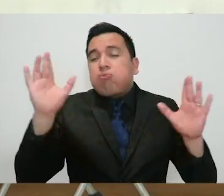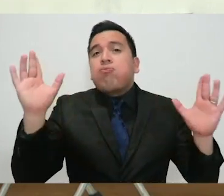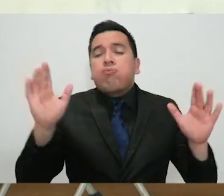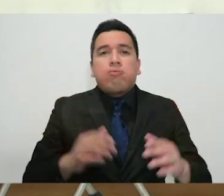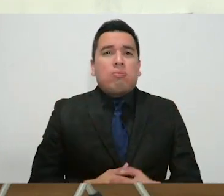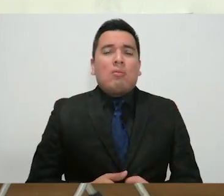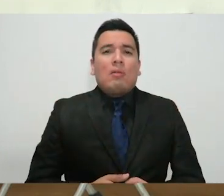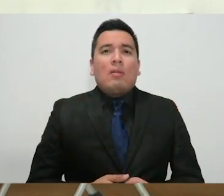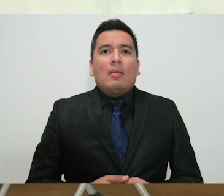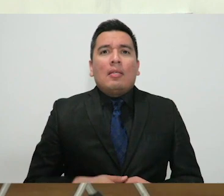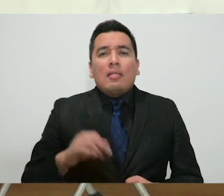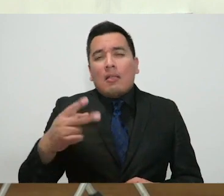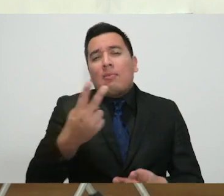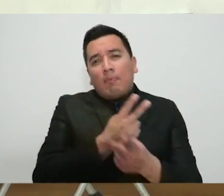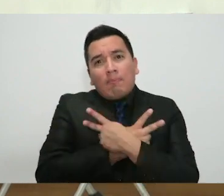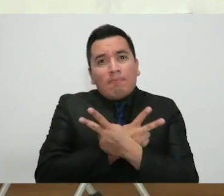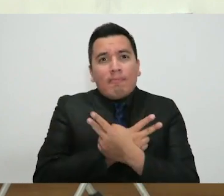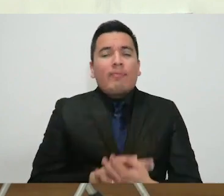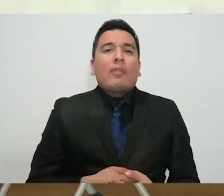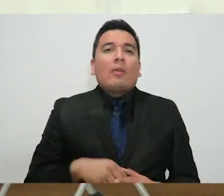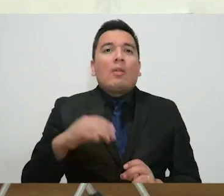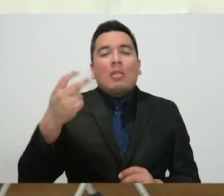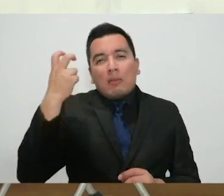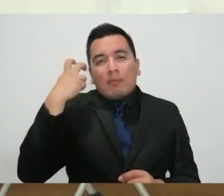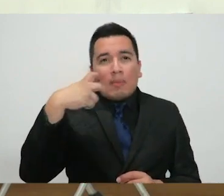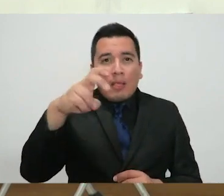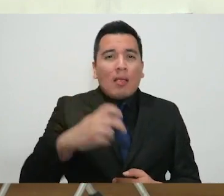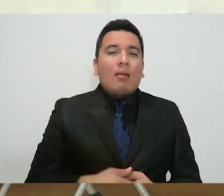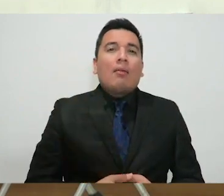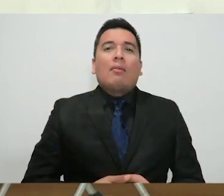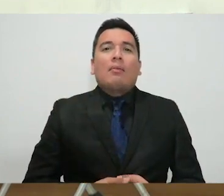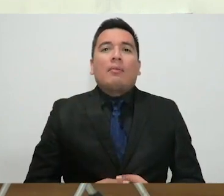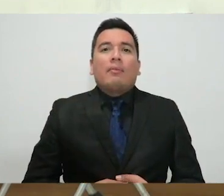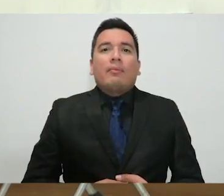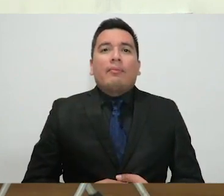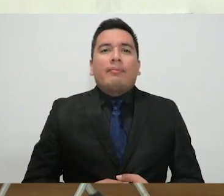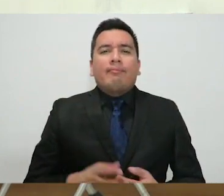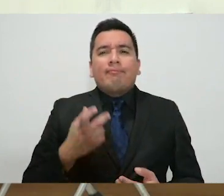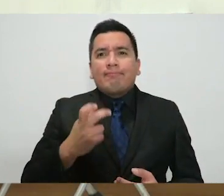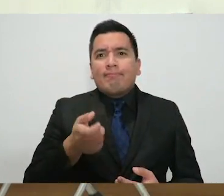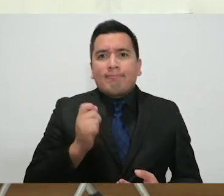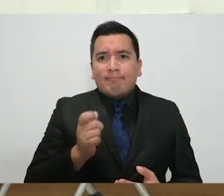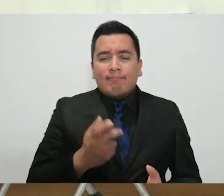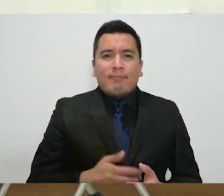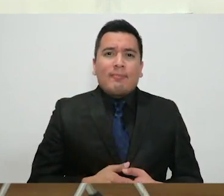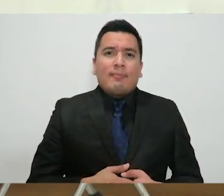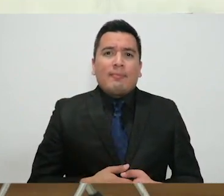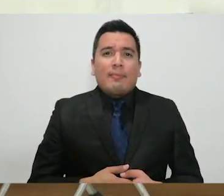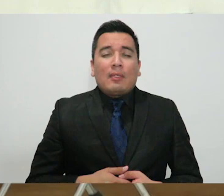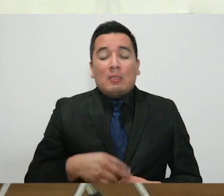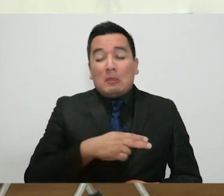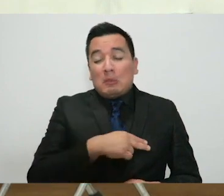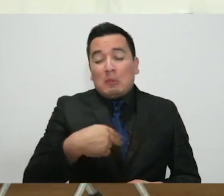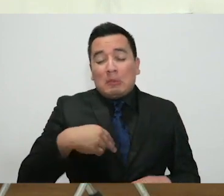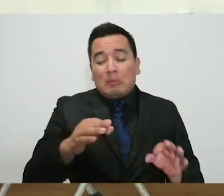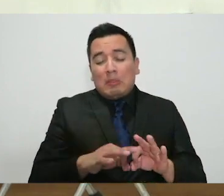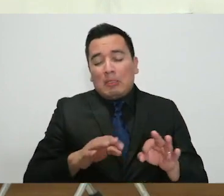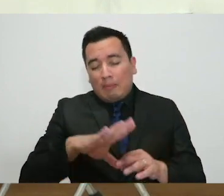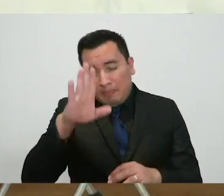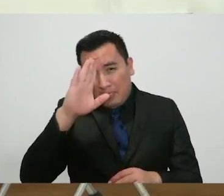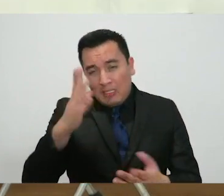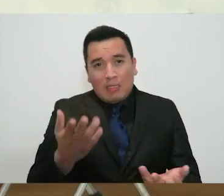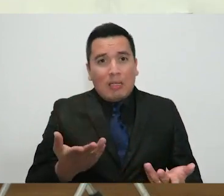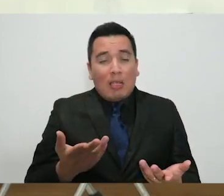más favorecedor, están de vacaciones, están fuera de sus domicilios de vacaciones. Es decir, tenemos que tener el contexto